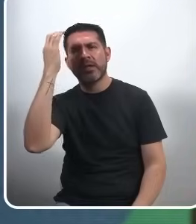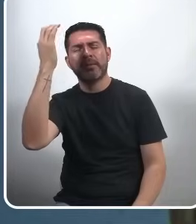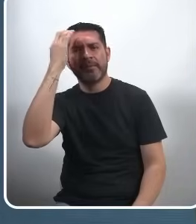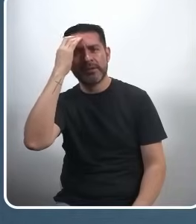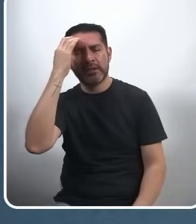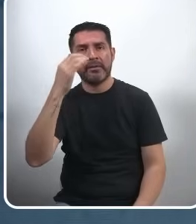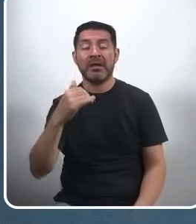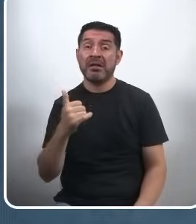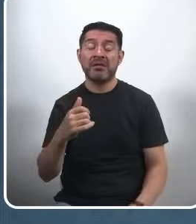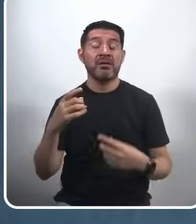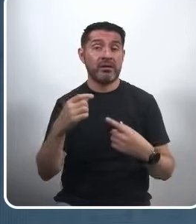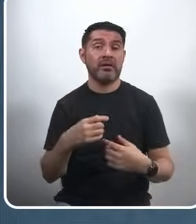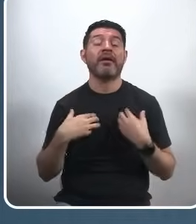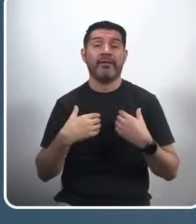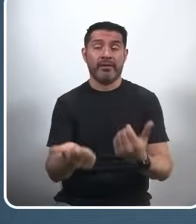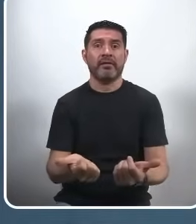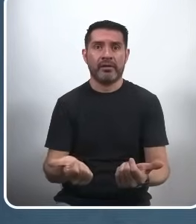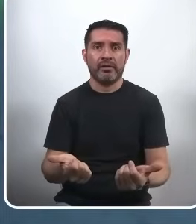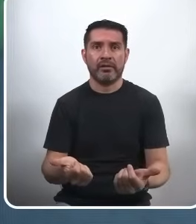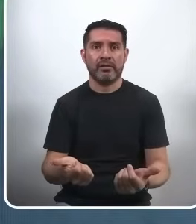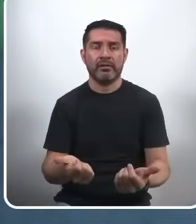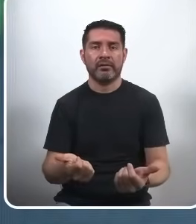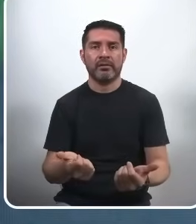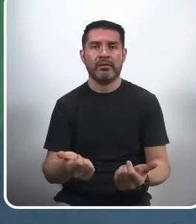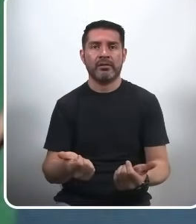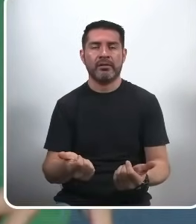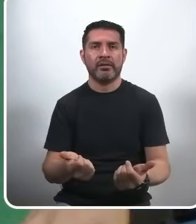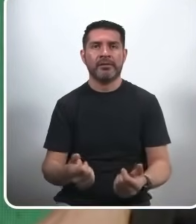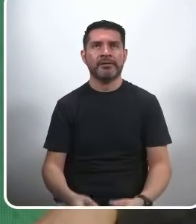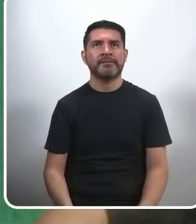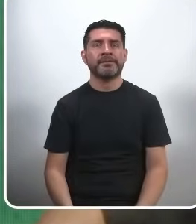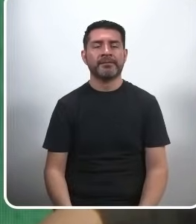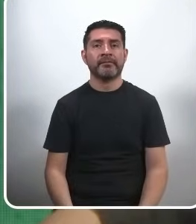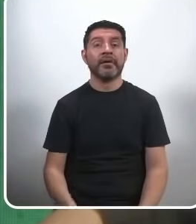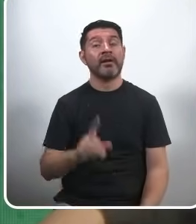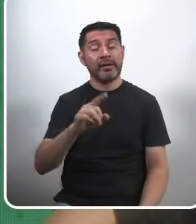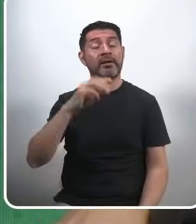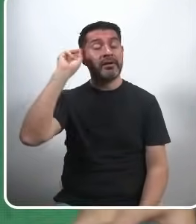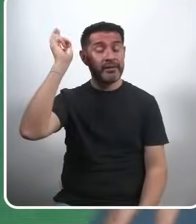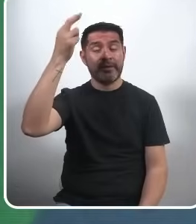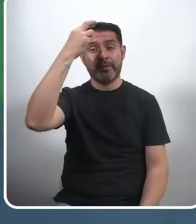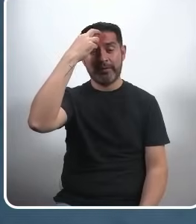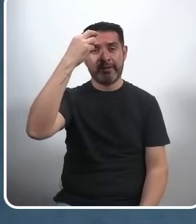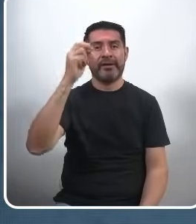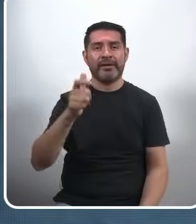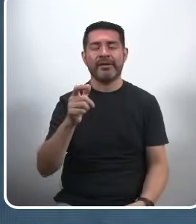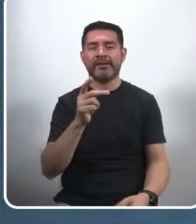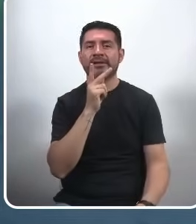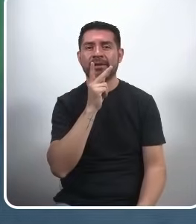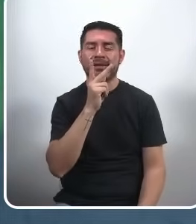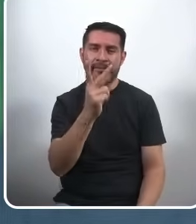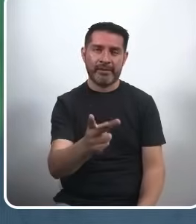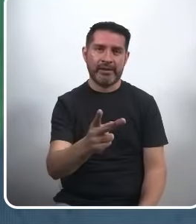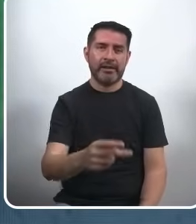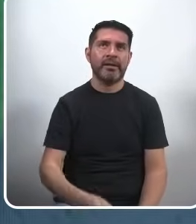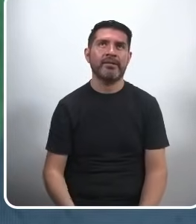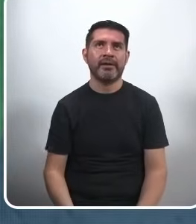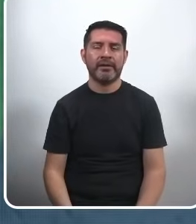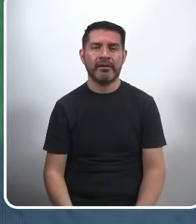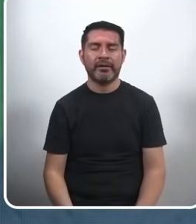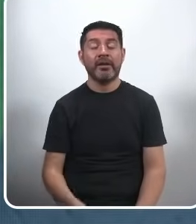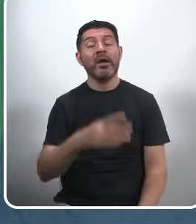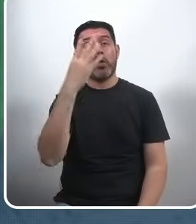caché. Yo creo que subconsciente me acordé del mensaje, no sé qué quería. Entonces, ¿sabe qué hice?